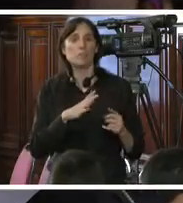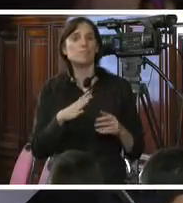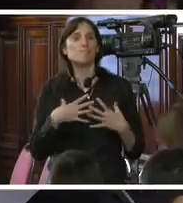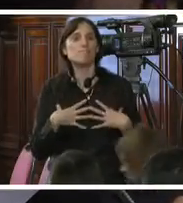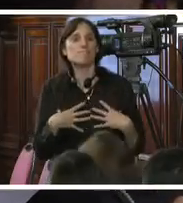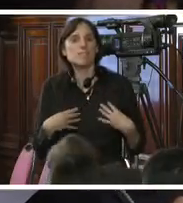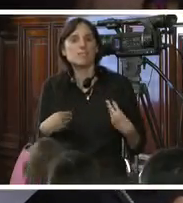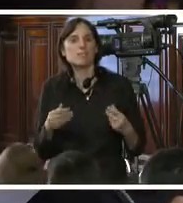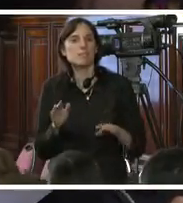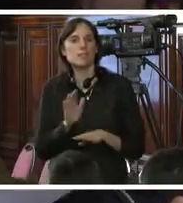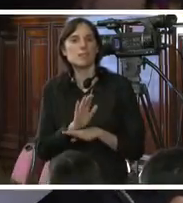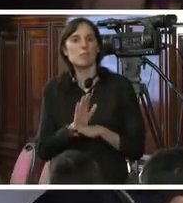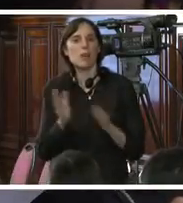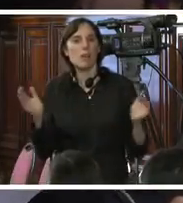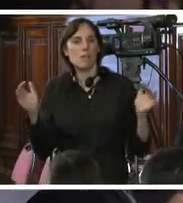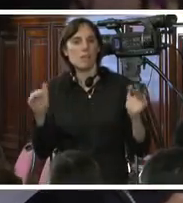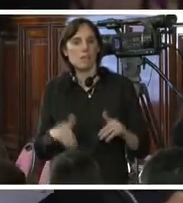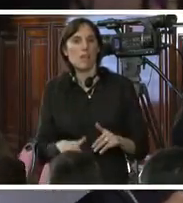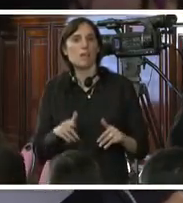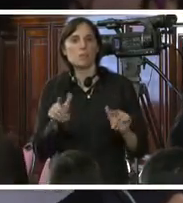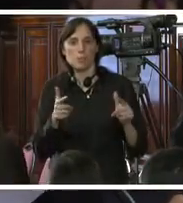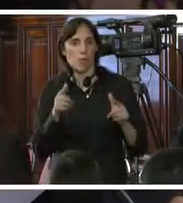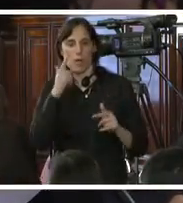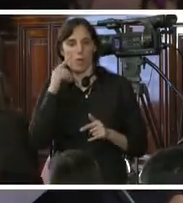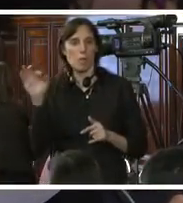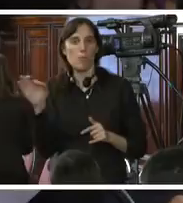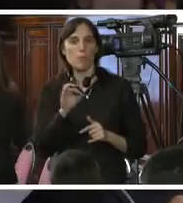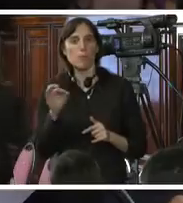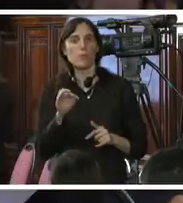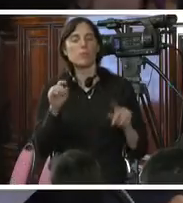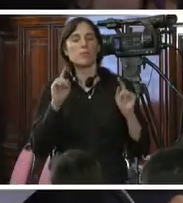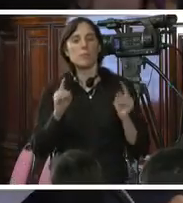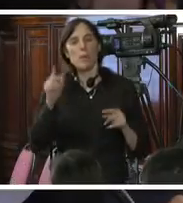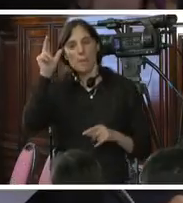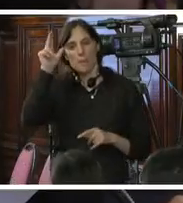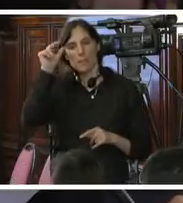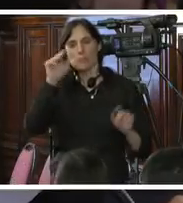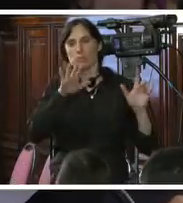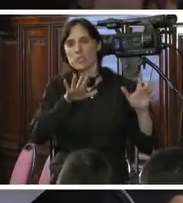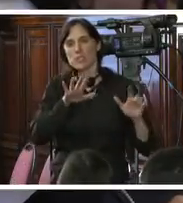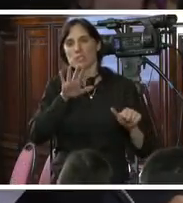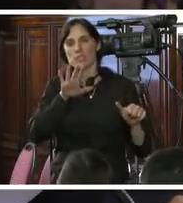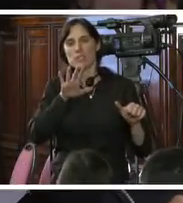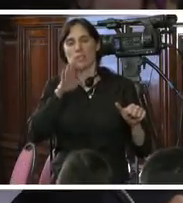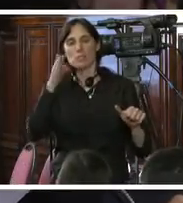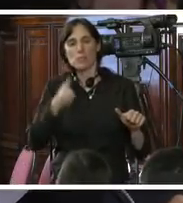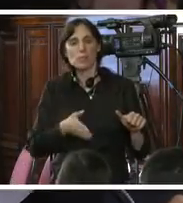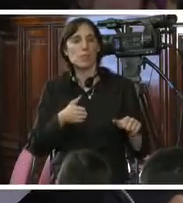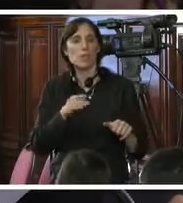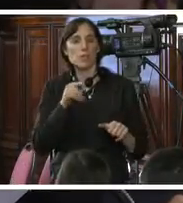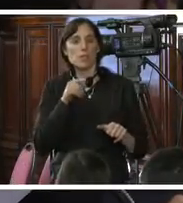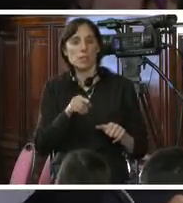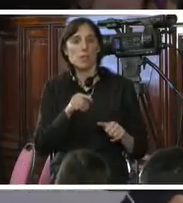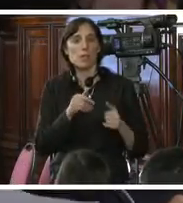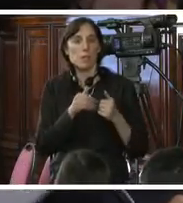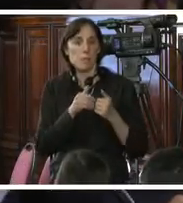que perpetúa círculos de pobreza y falta de oportunidades. En Perú, el 76% de estas niñas pasan a ser parte del